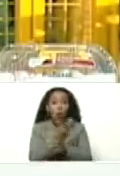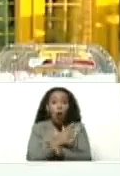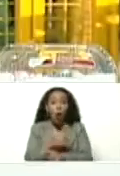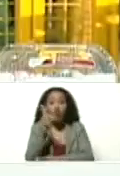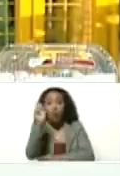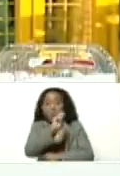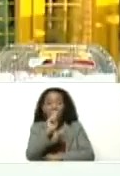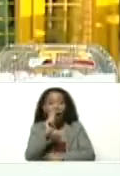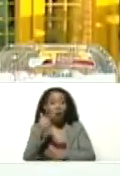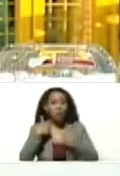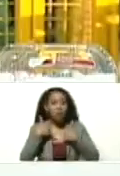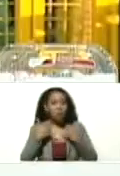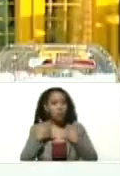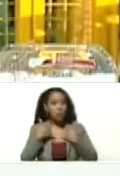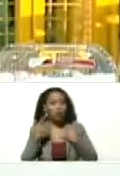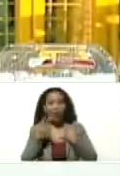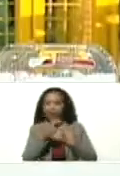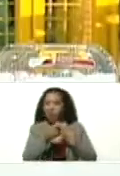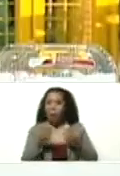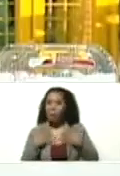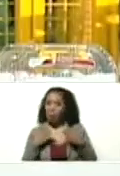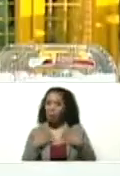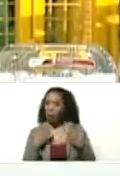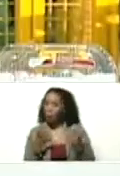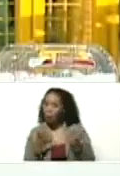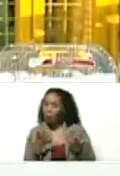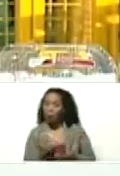uno? ¿Ah? ¿Qué es eso para mí, como dicen?